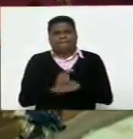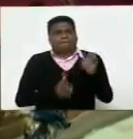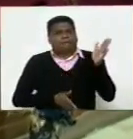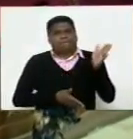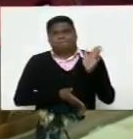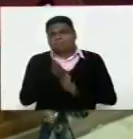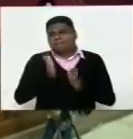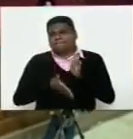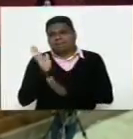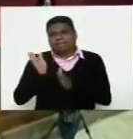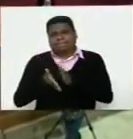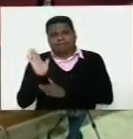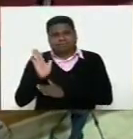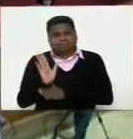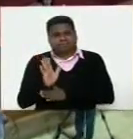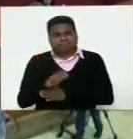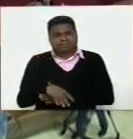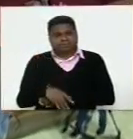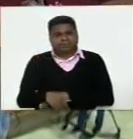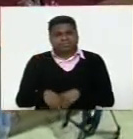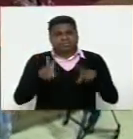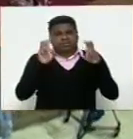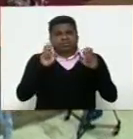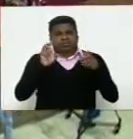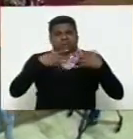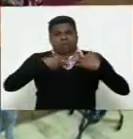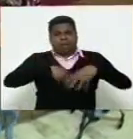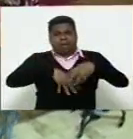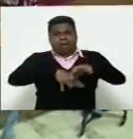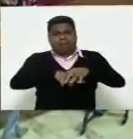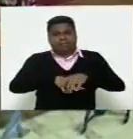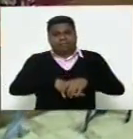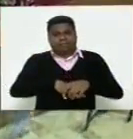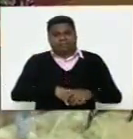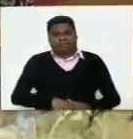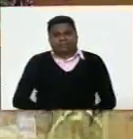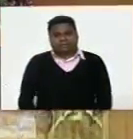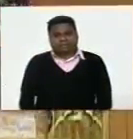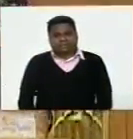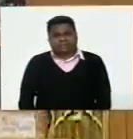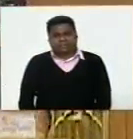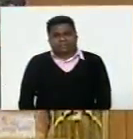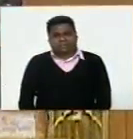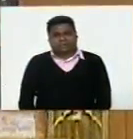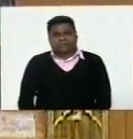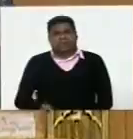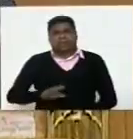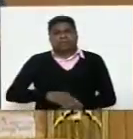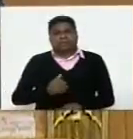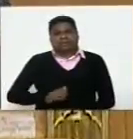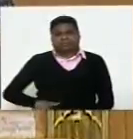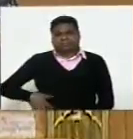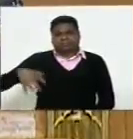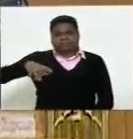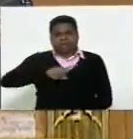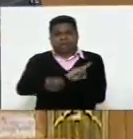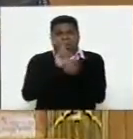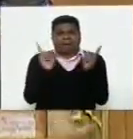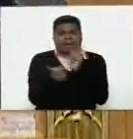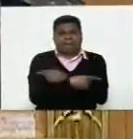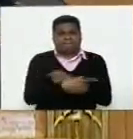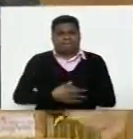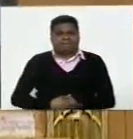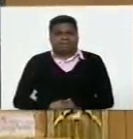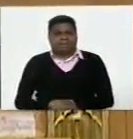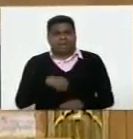migrantes, que son ahora el nuevo ejército de reserva, para que los capitalistas sustituyan a